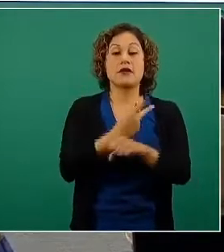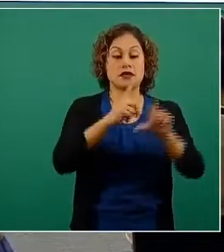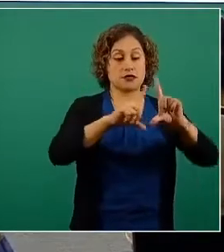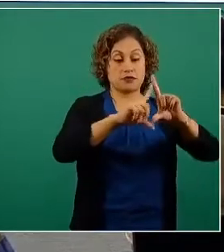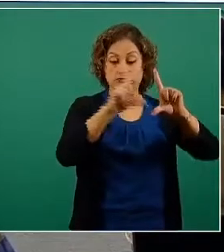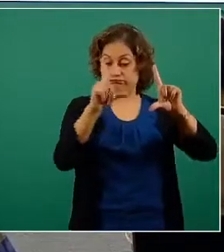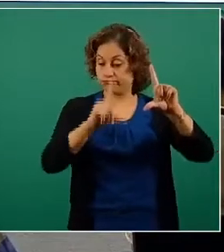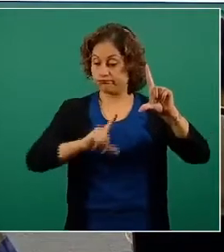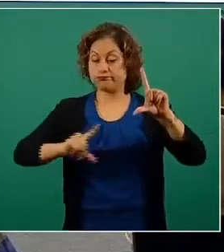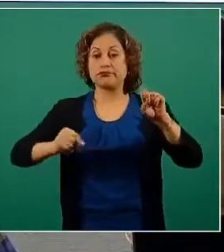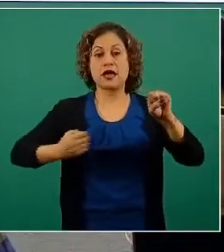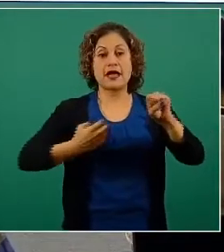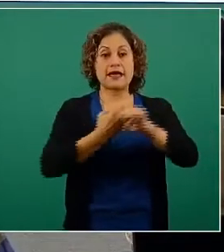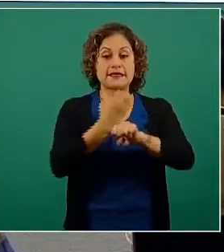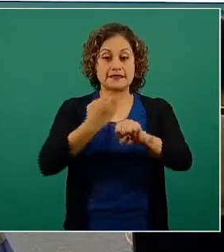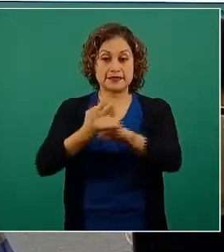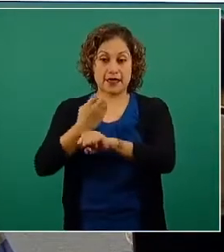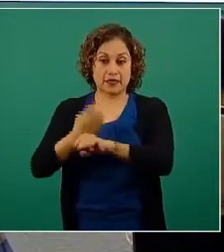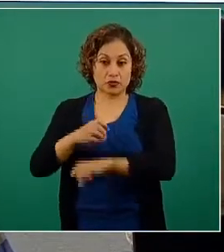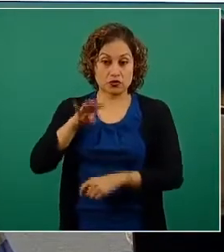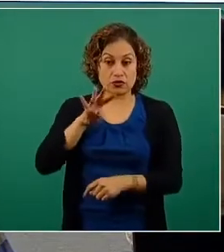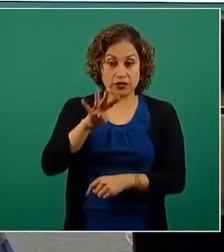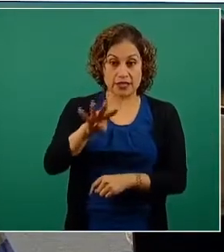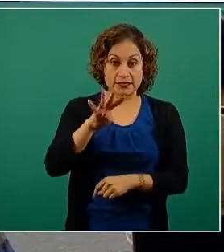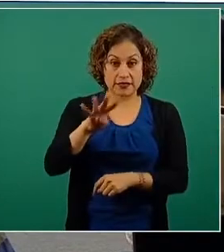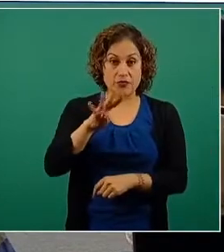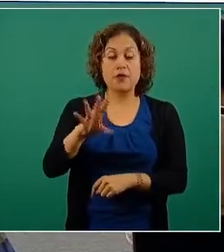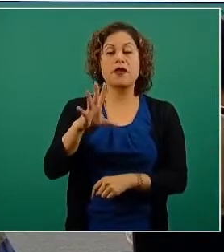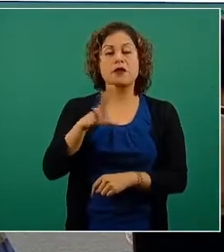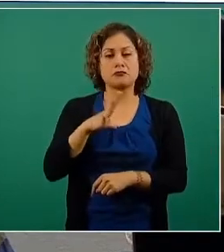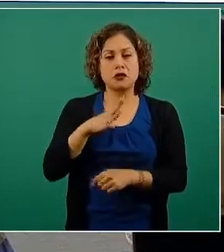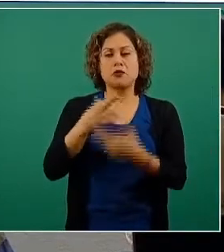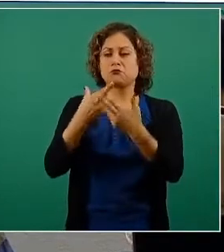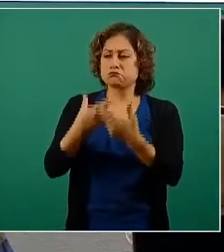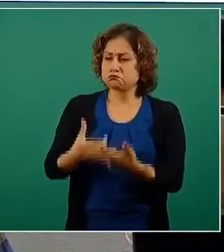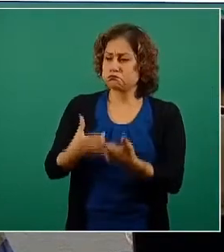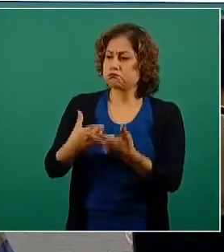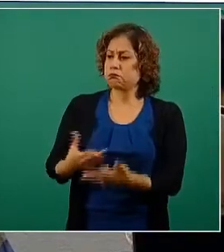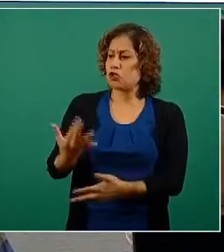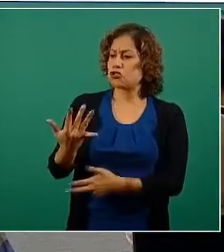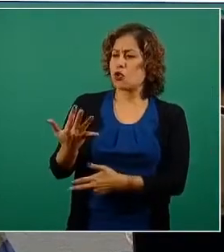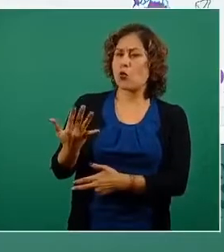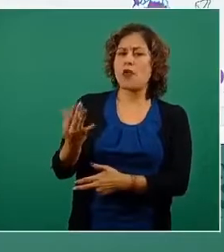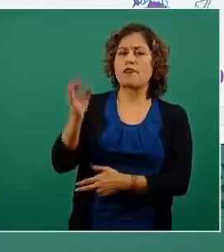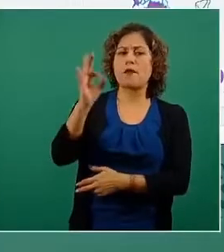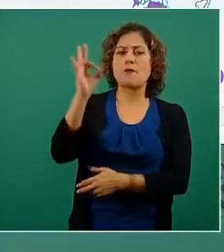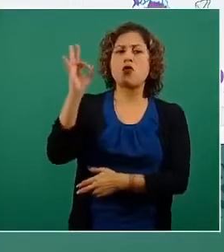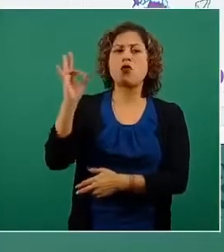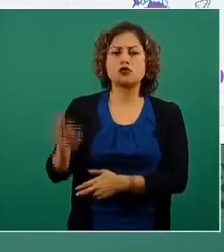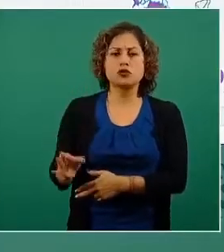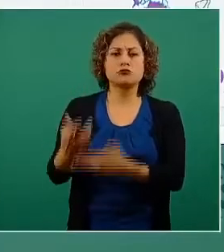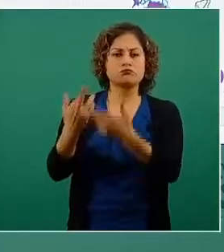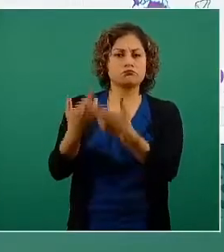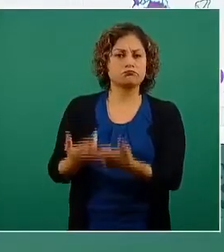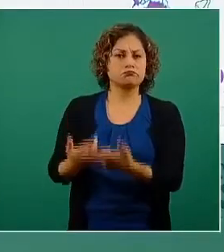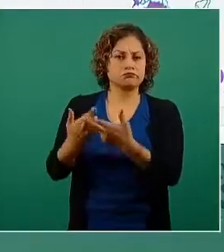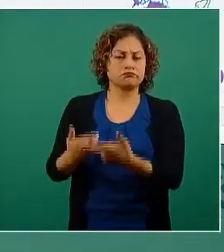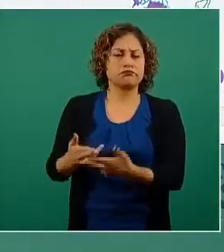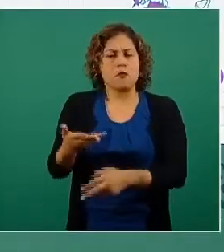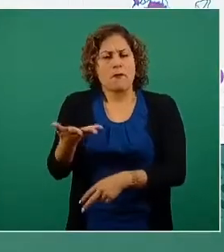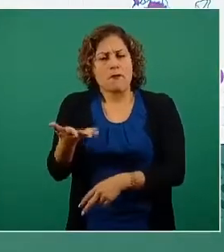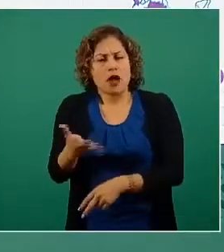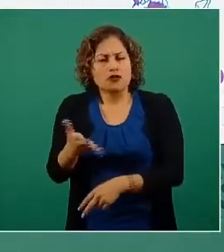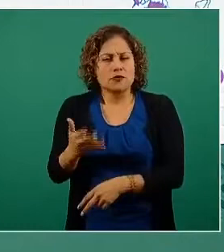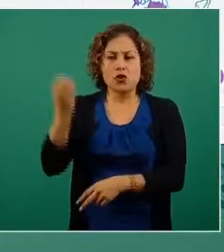federativas se encuentran con menos del 50% de ocupación, es decir, podríamos decir que están como en un nivel verde,